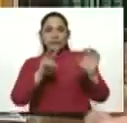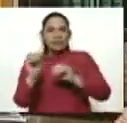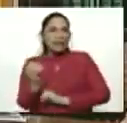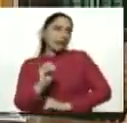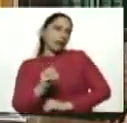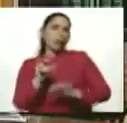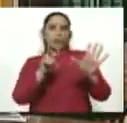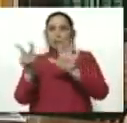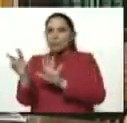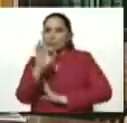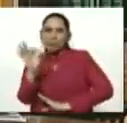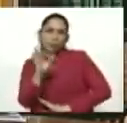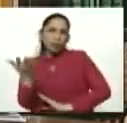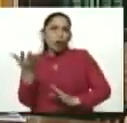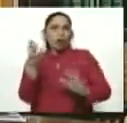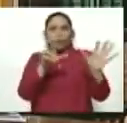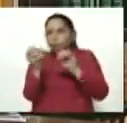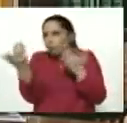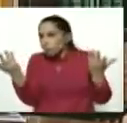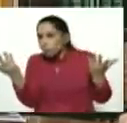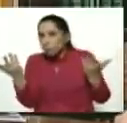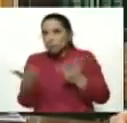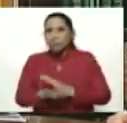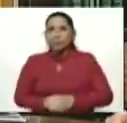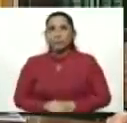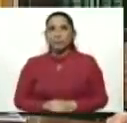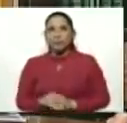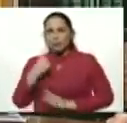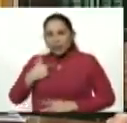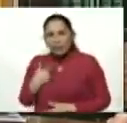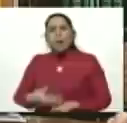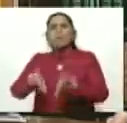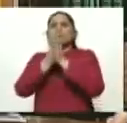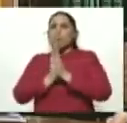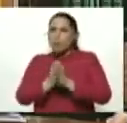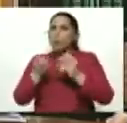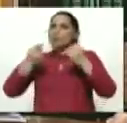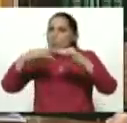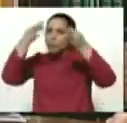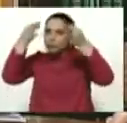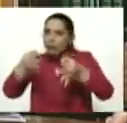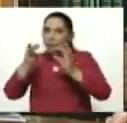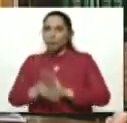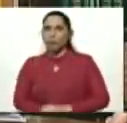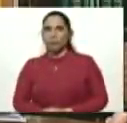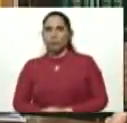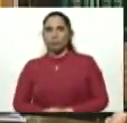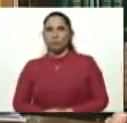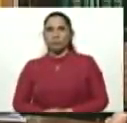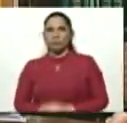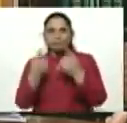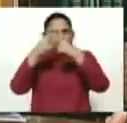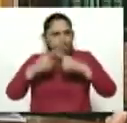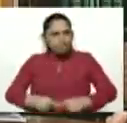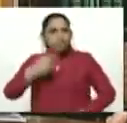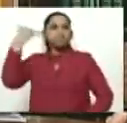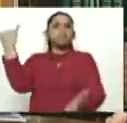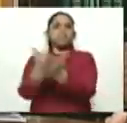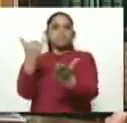70, 77, 80. No, dime el número exacto. Sáquenlo ahí.